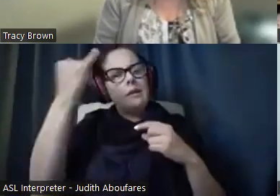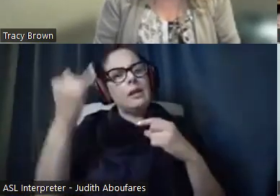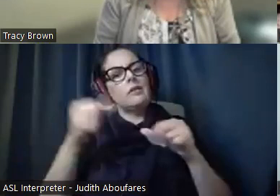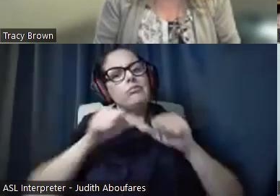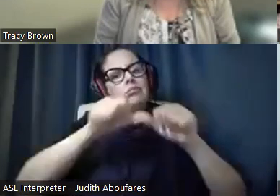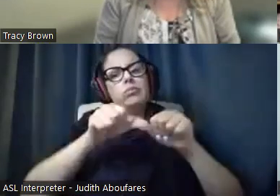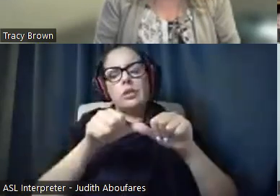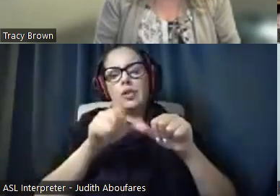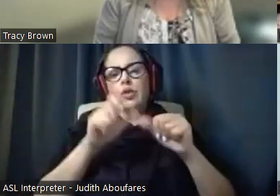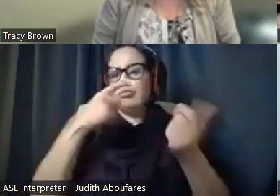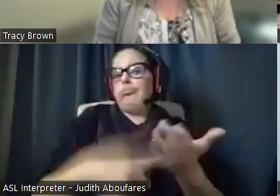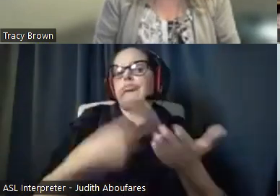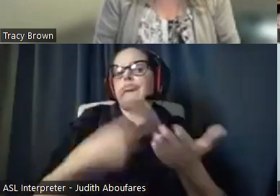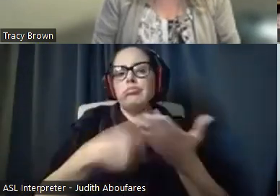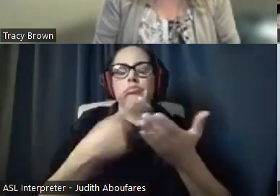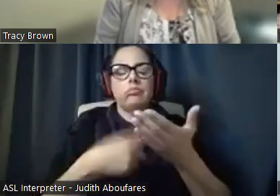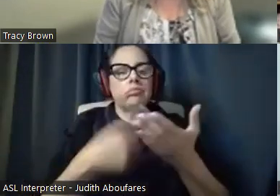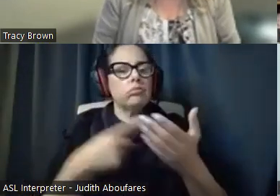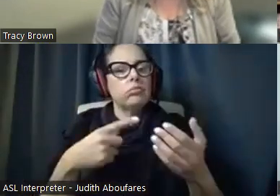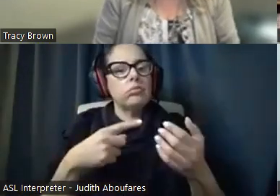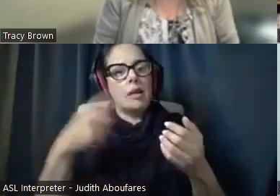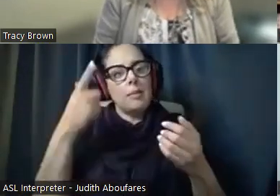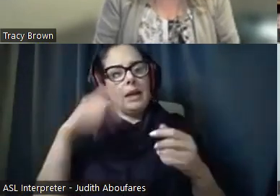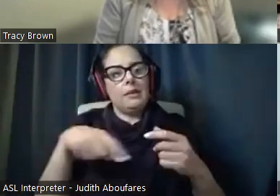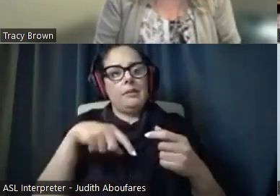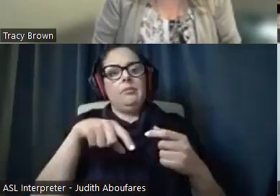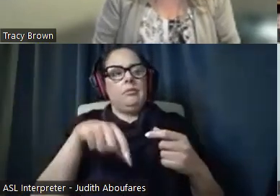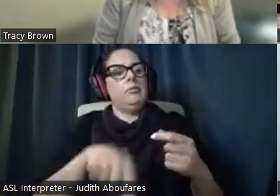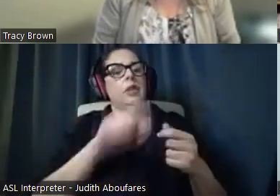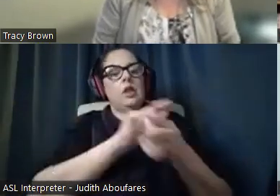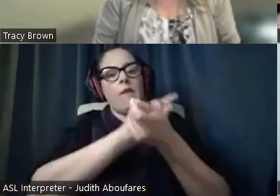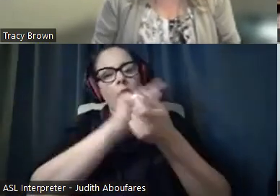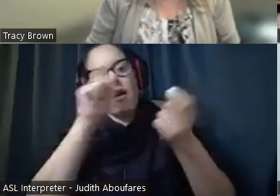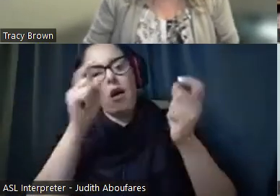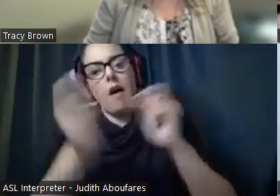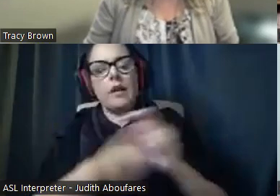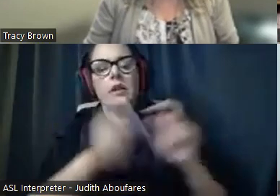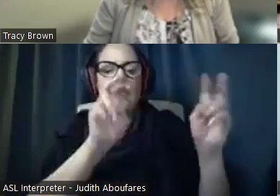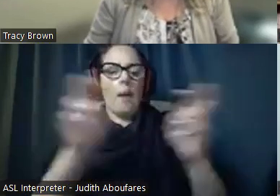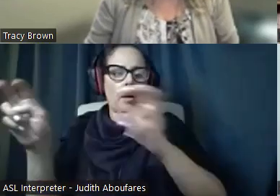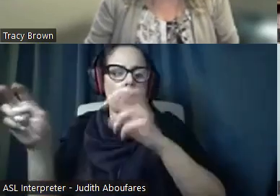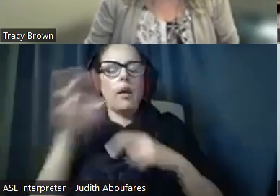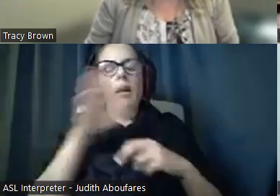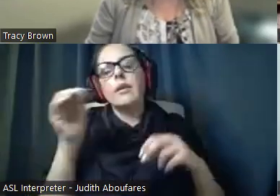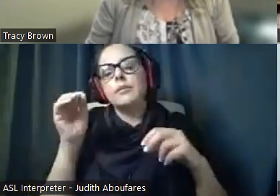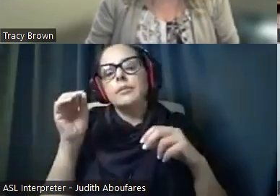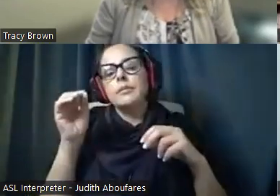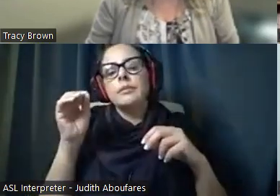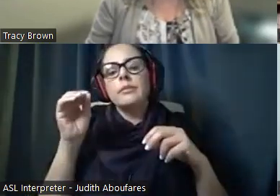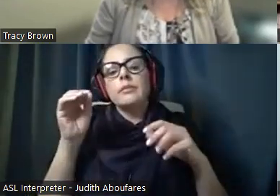una buena idea de continuar esta conversación porque es un asunto, un tema que